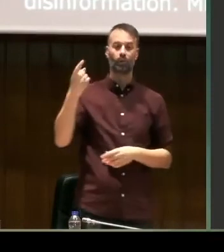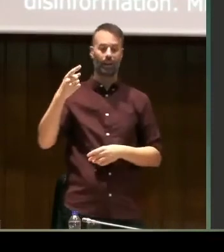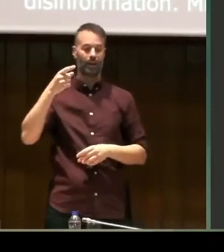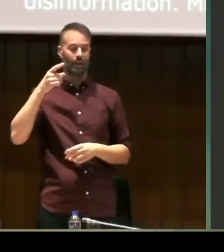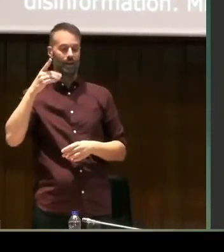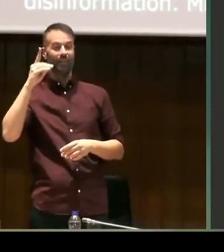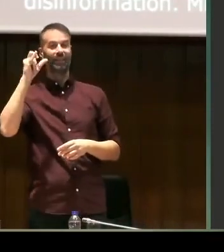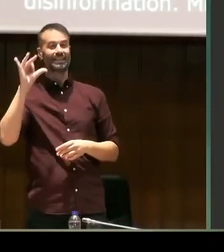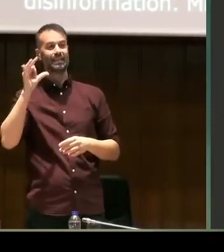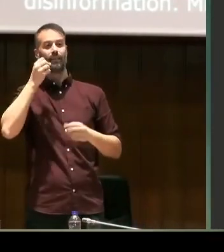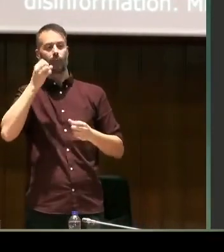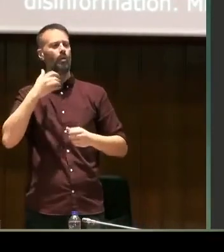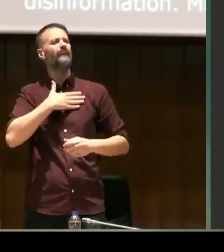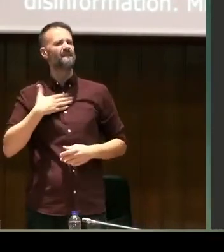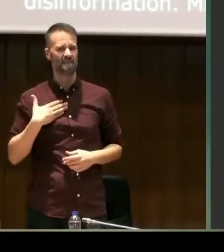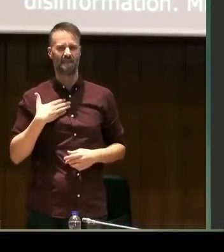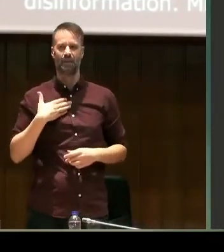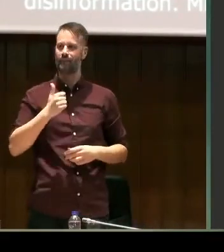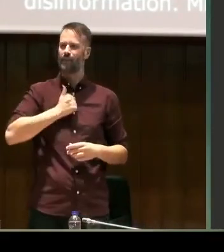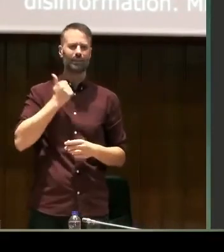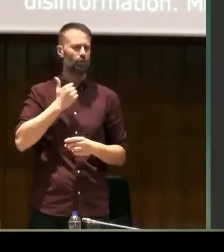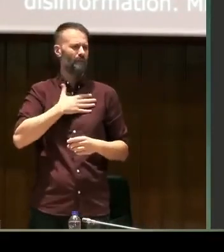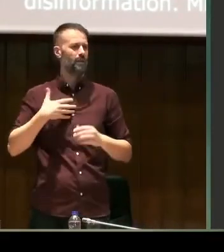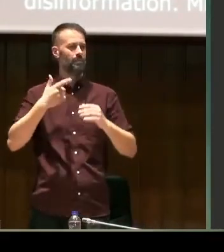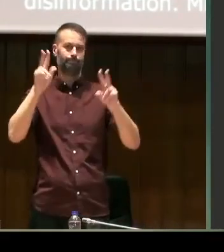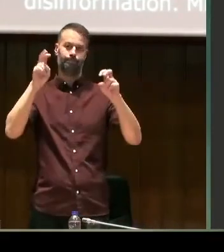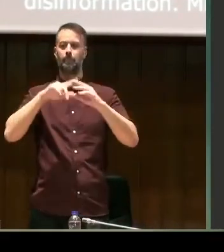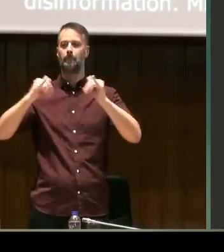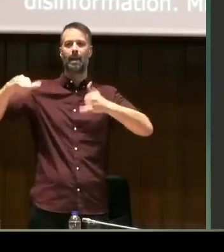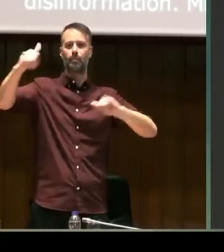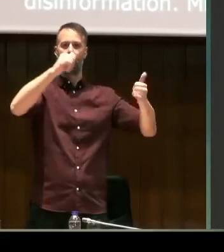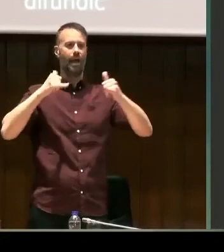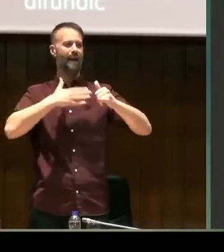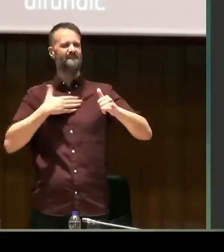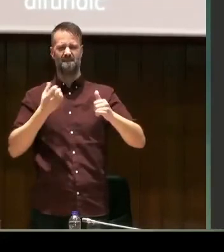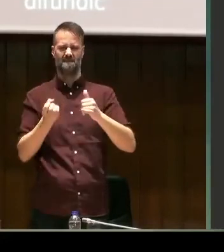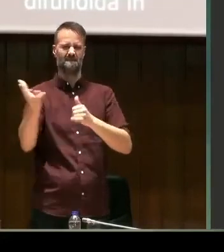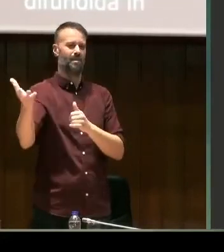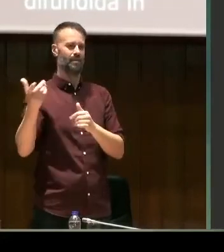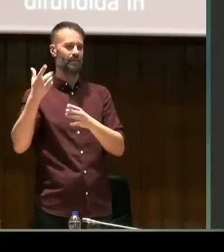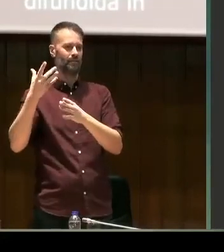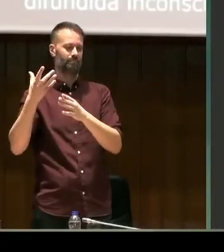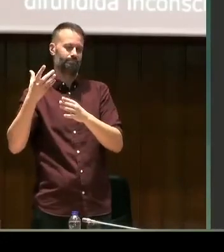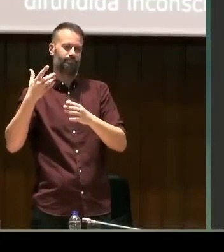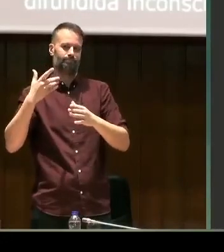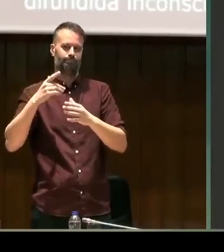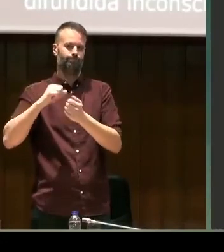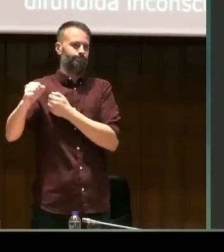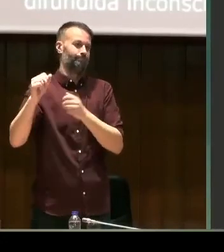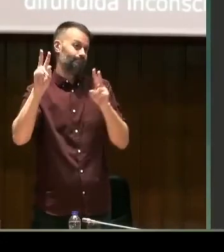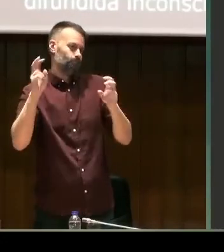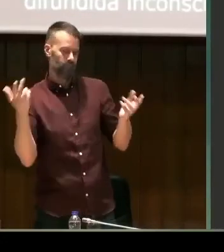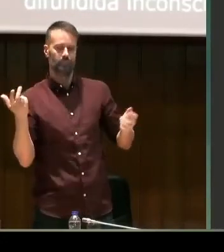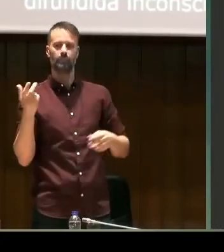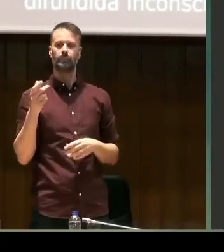intencionada. Y disinformation, la segunda, es una desinformación consciente, una manipulación